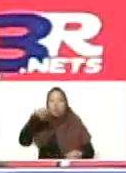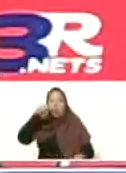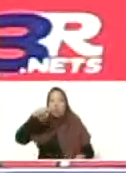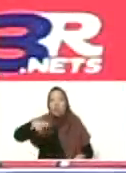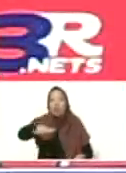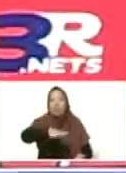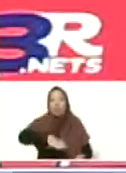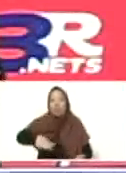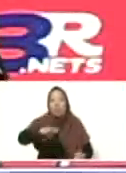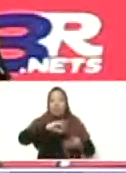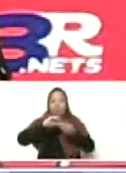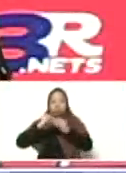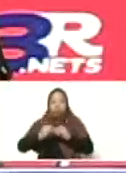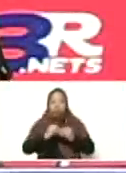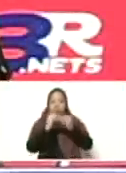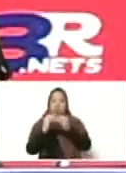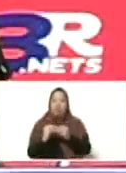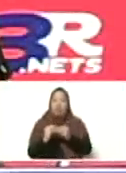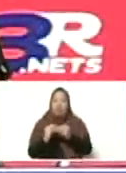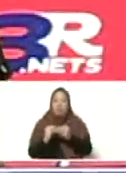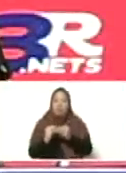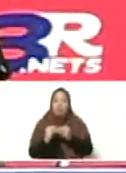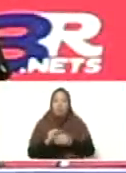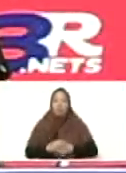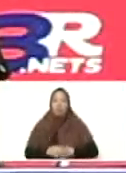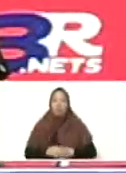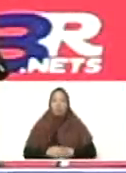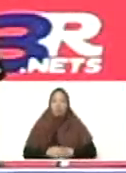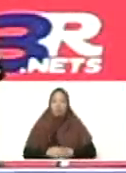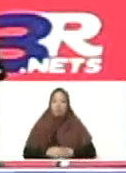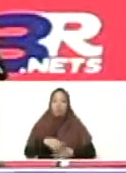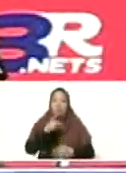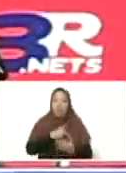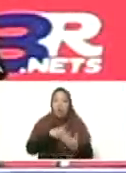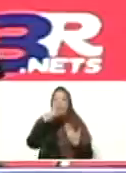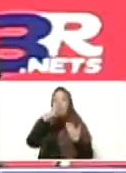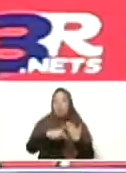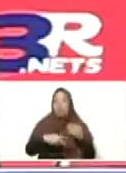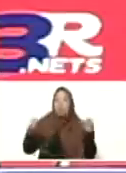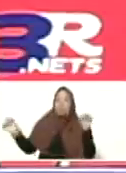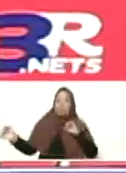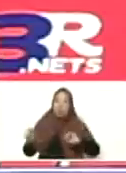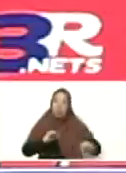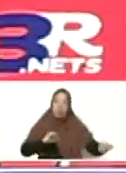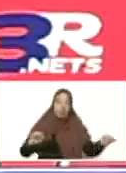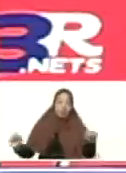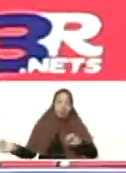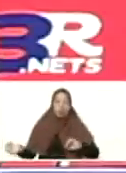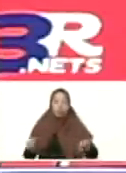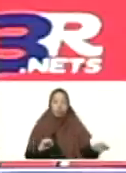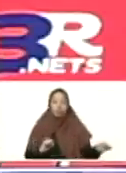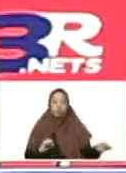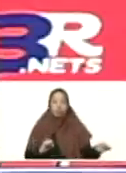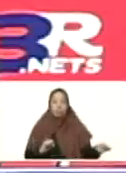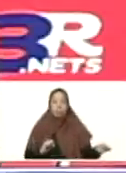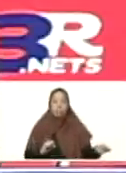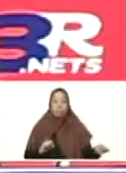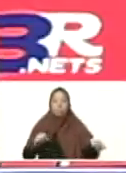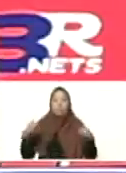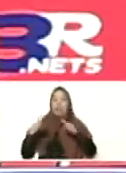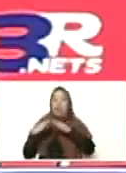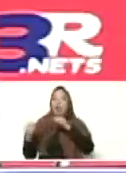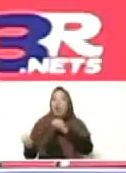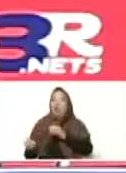organizado surgió de ellos y de ellas ellos plantearon una movilización al palacio de miraflores